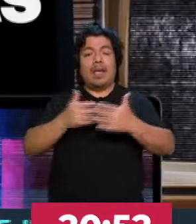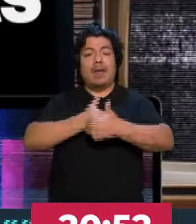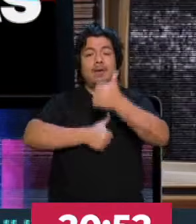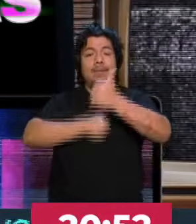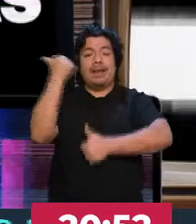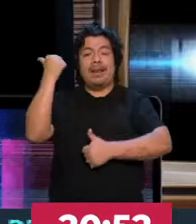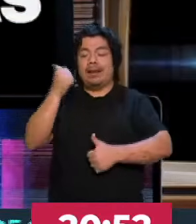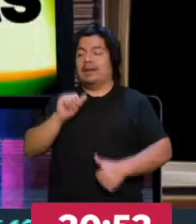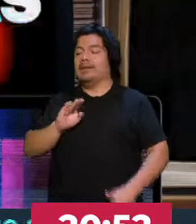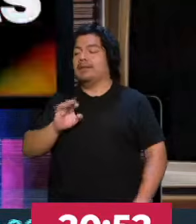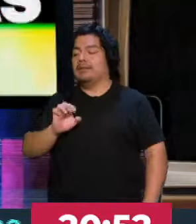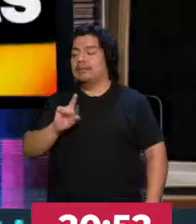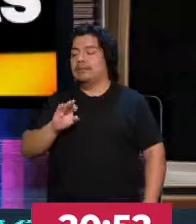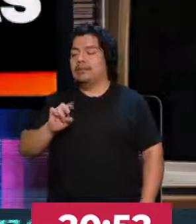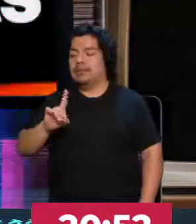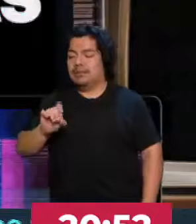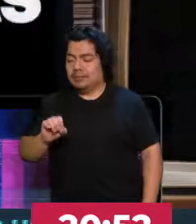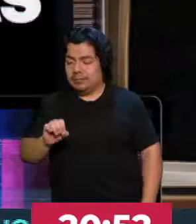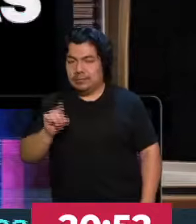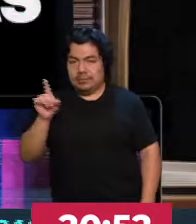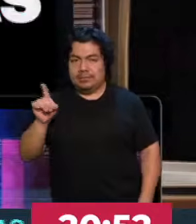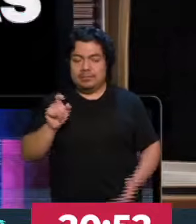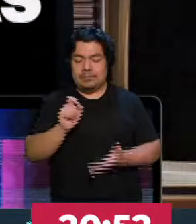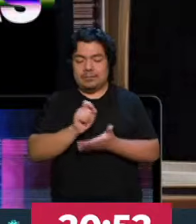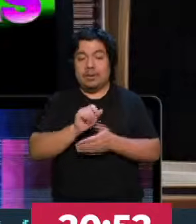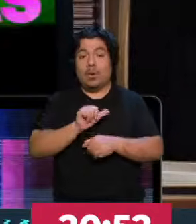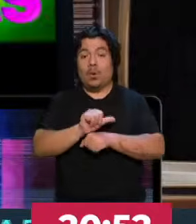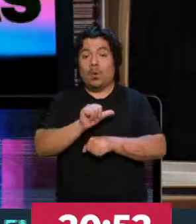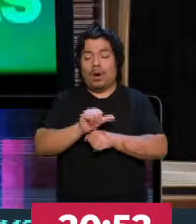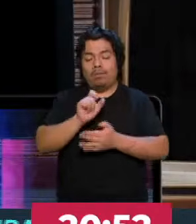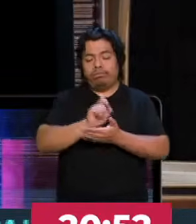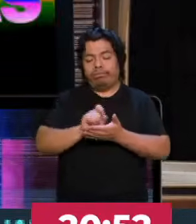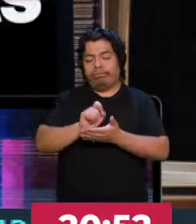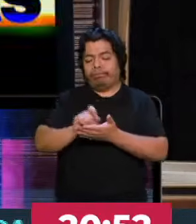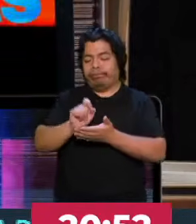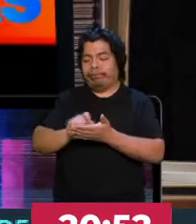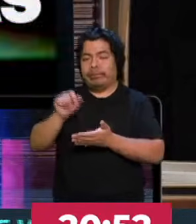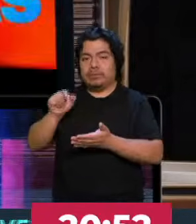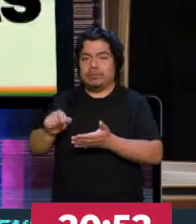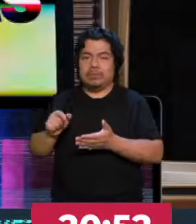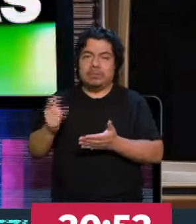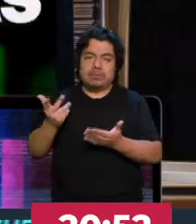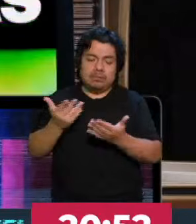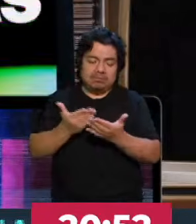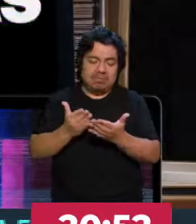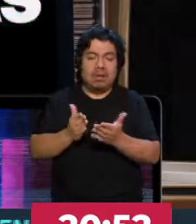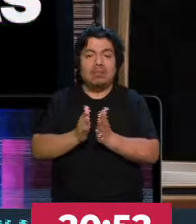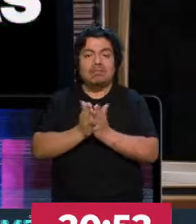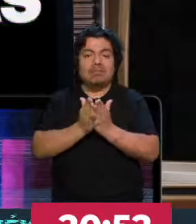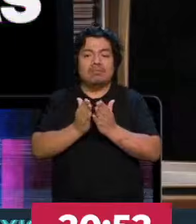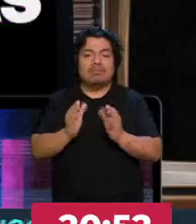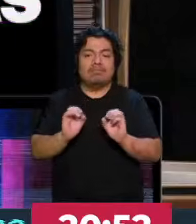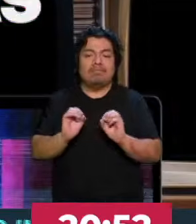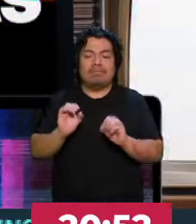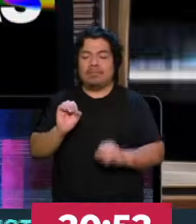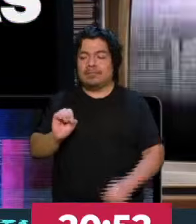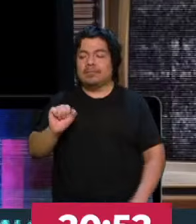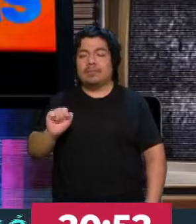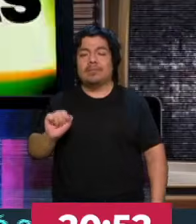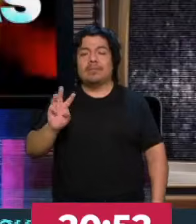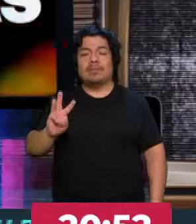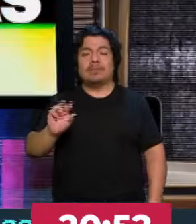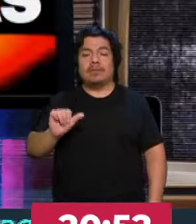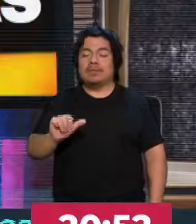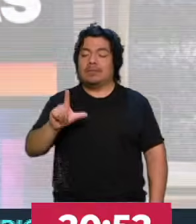es un cuento de Osvaldo Soriano, un escritor argentino, que yo creo que nadie como Osvaldo Soriano